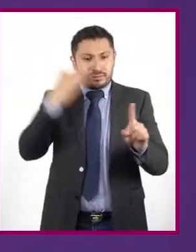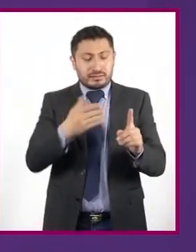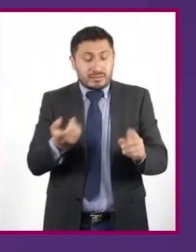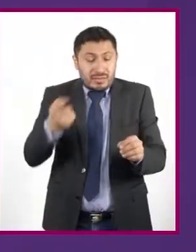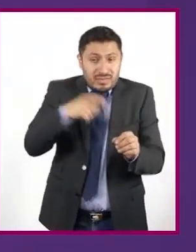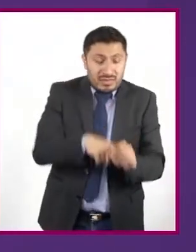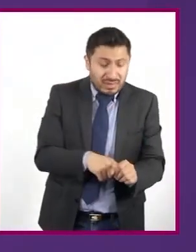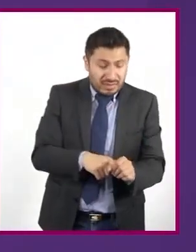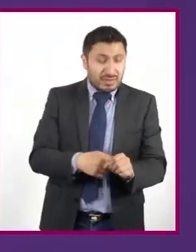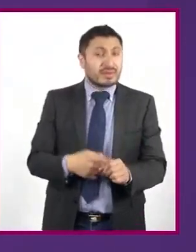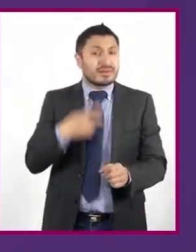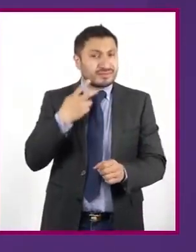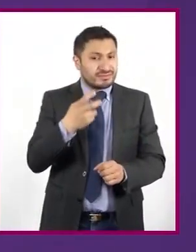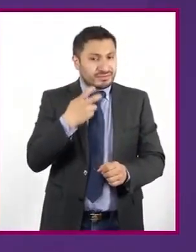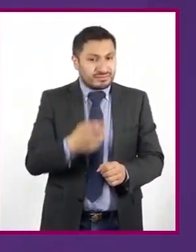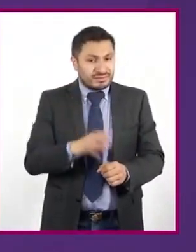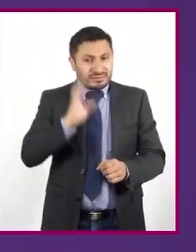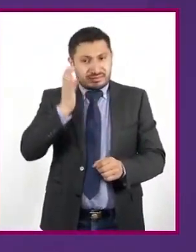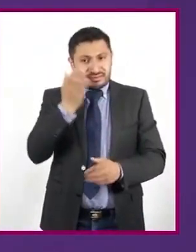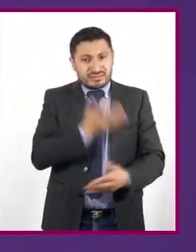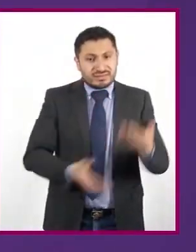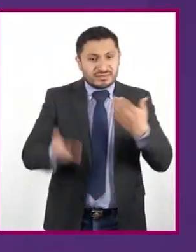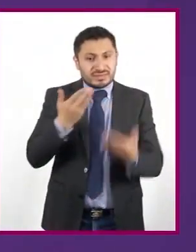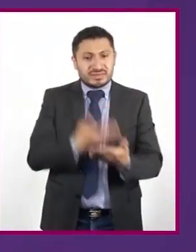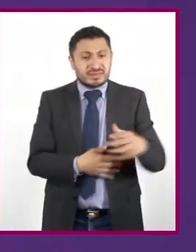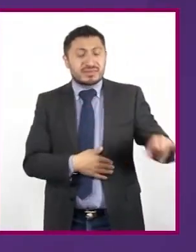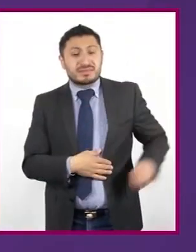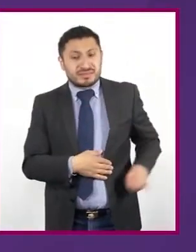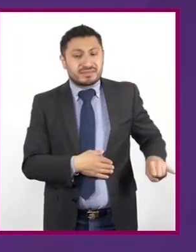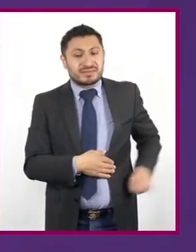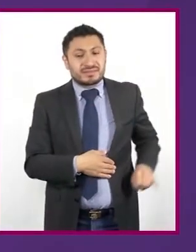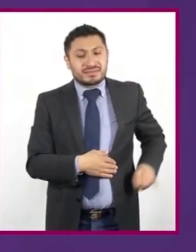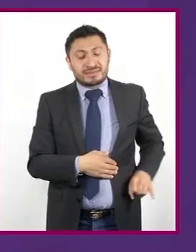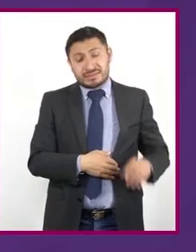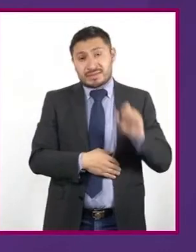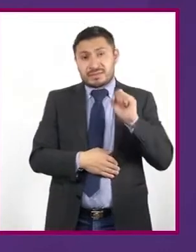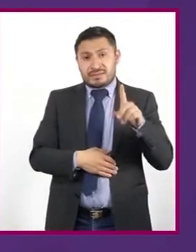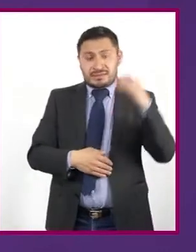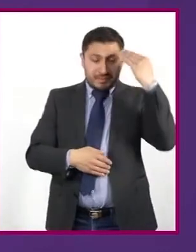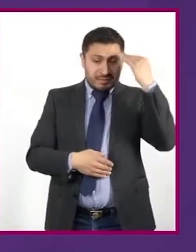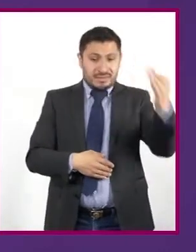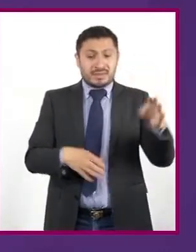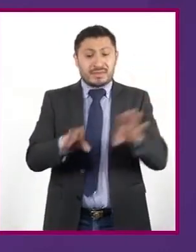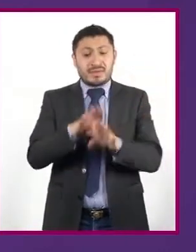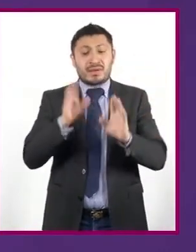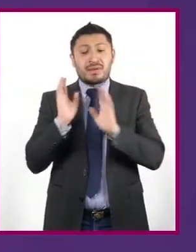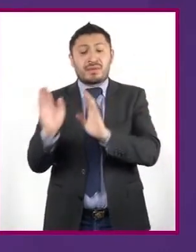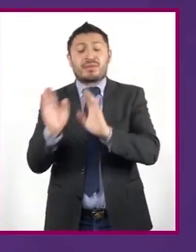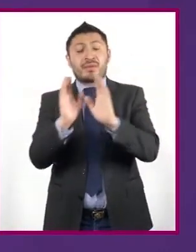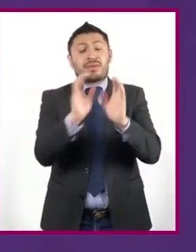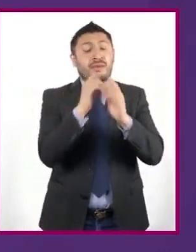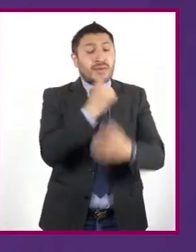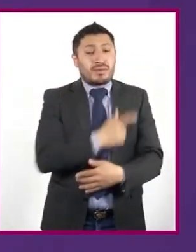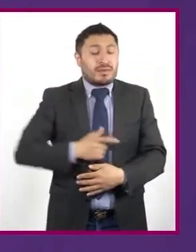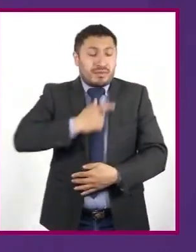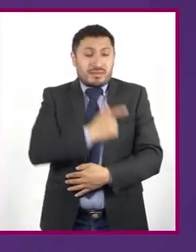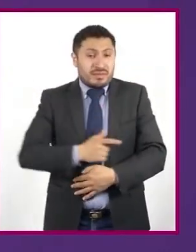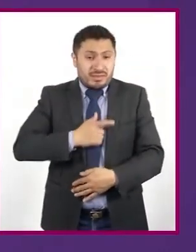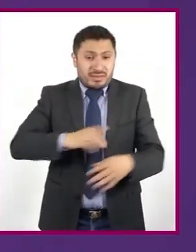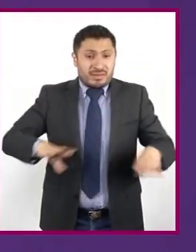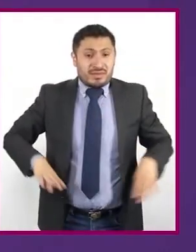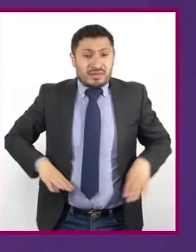y pertenecer a ellos al compartir intereses, y al mismo tiempo conservar sus gustos y